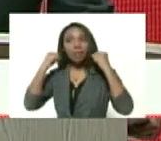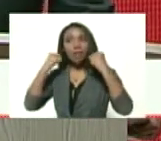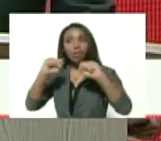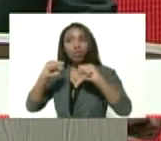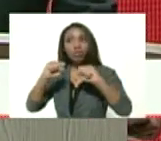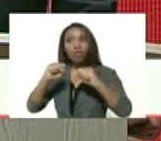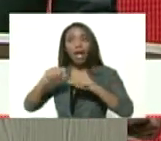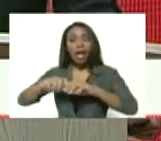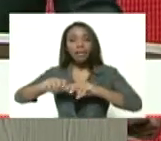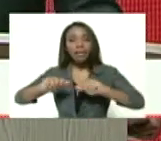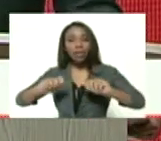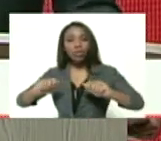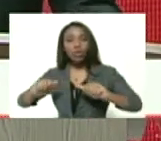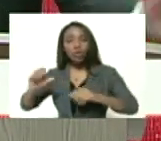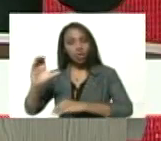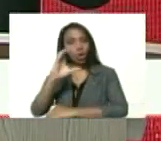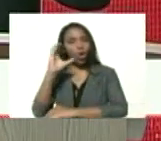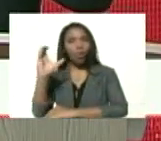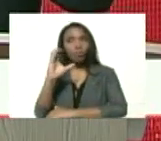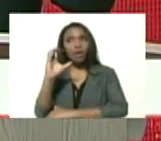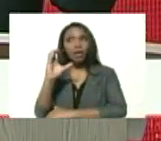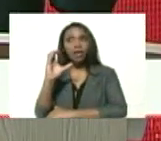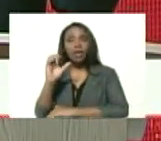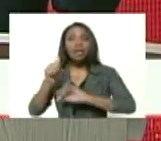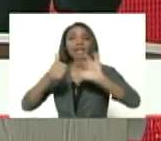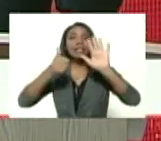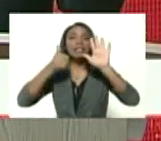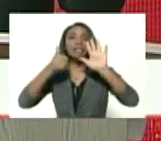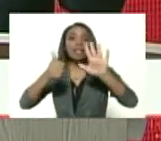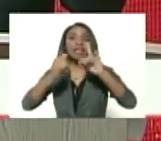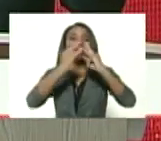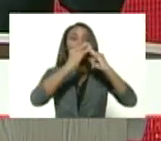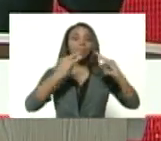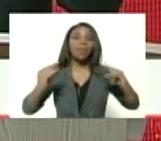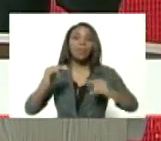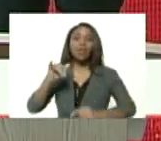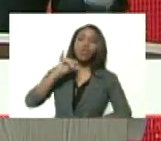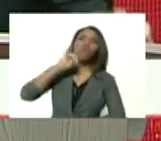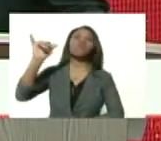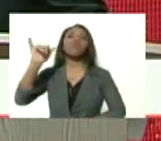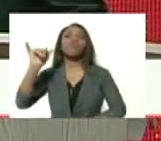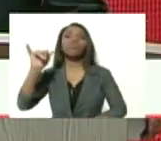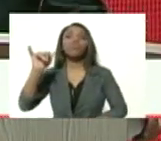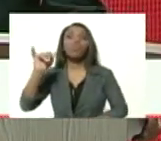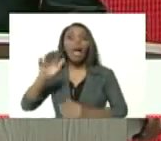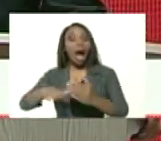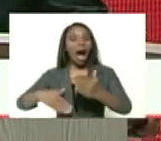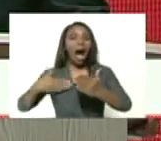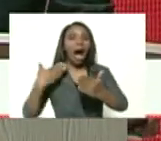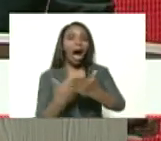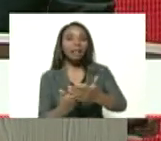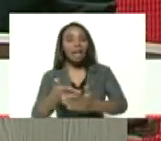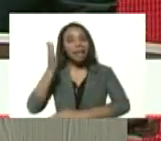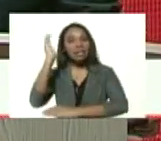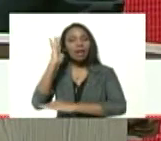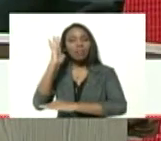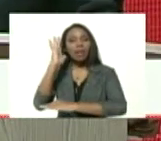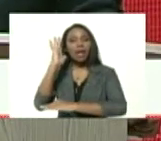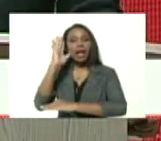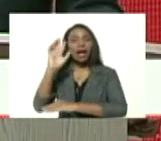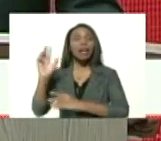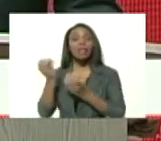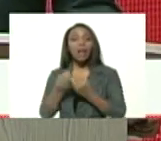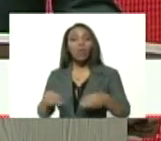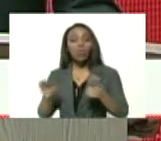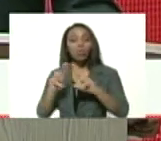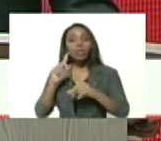en territorio colombiano. 6 campamentos hemos denunciado. Hasta la Asamblea General de Naciones Unidas llevamos la